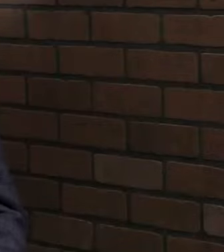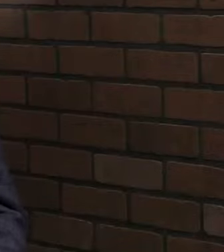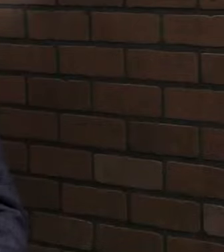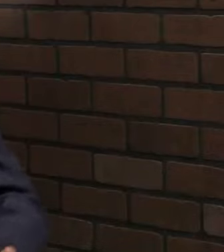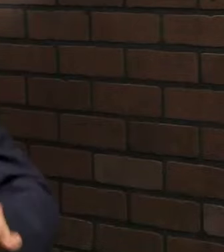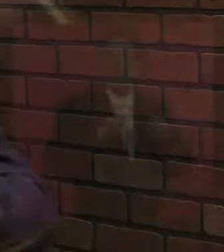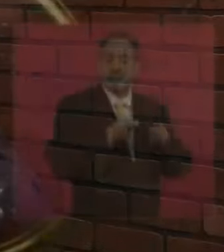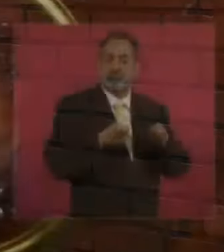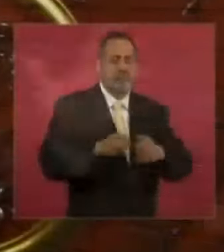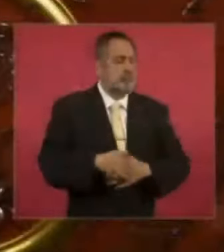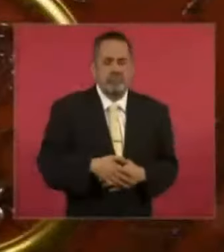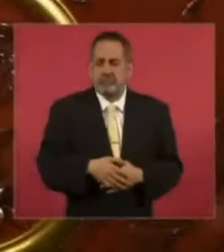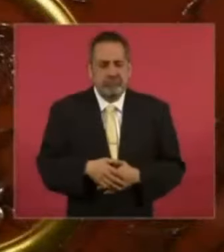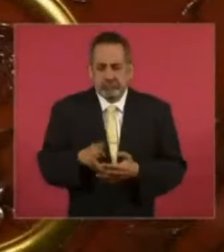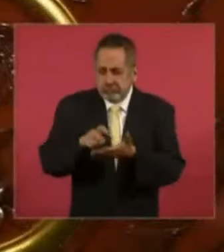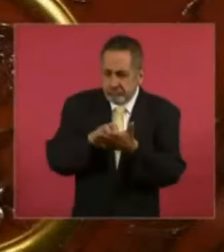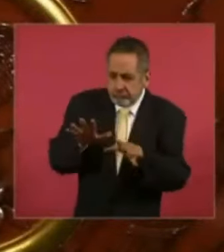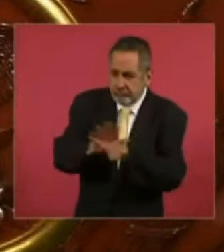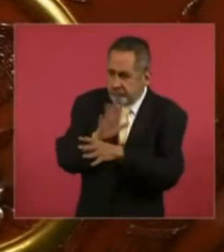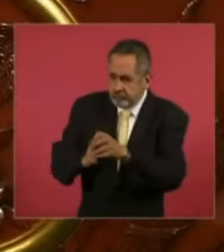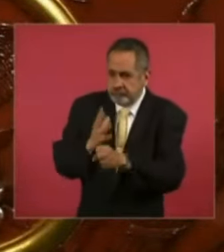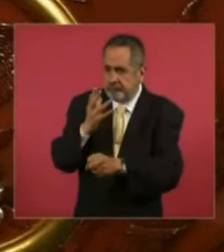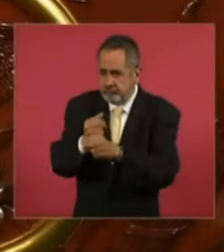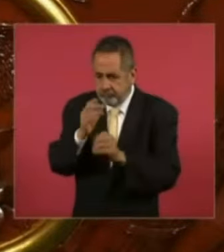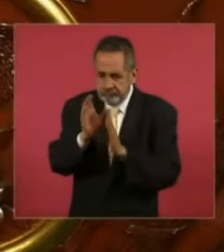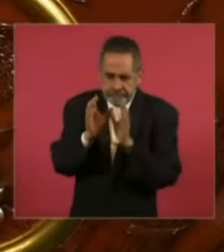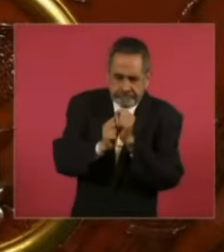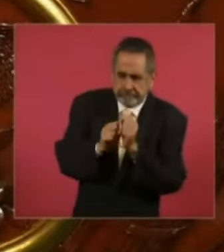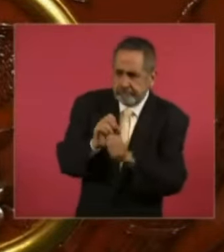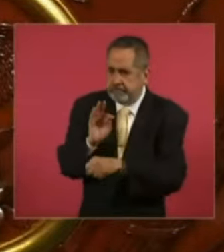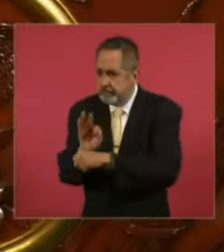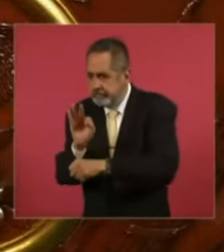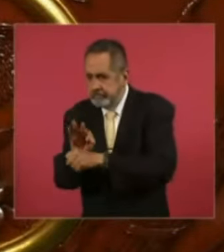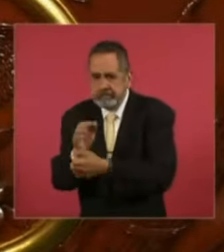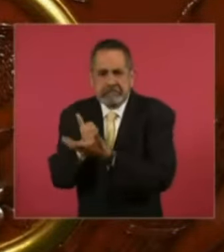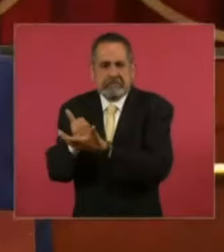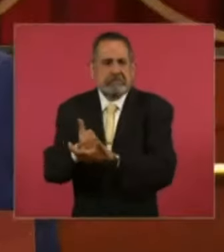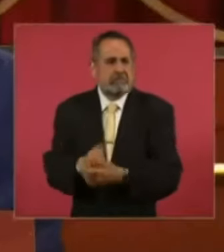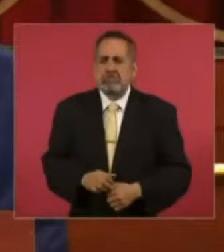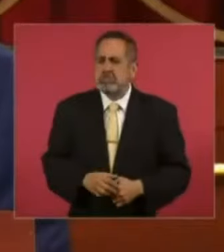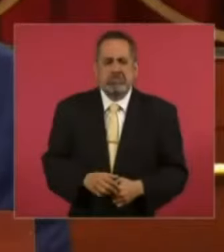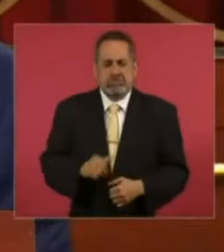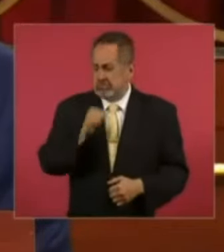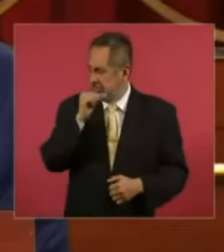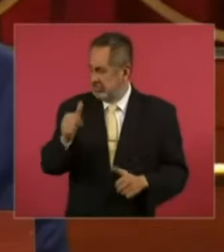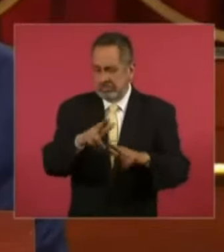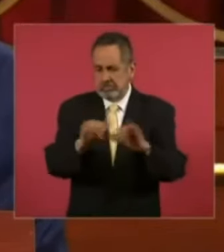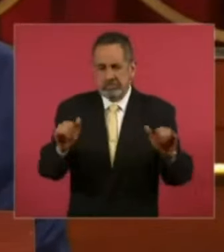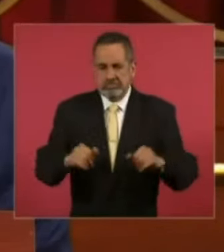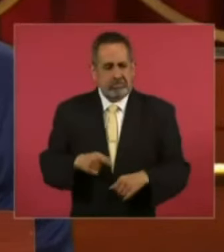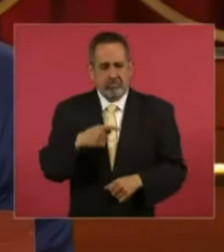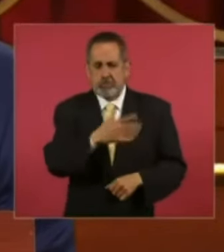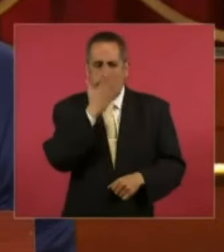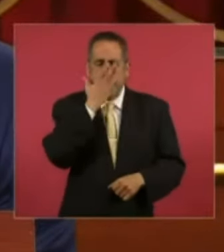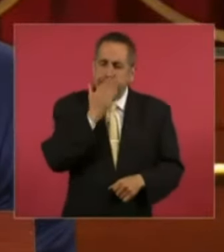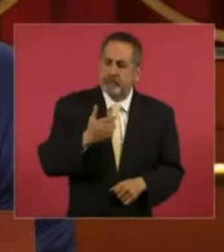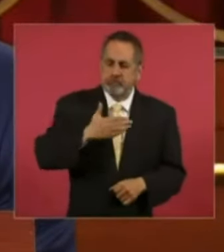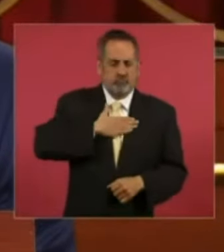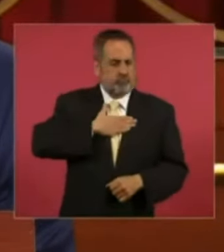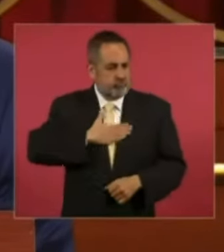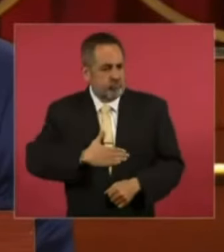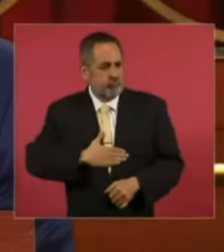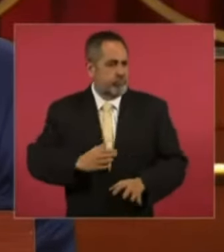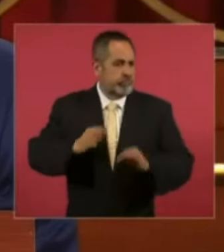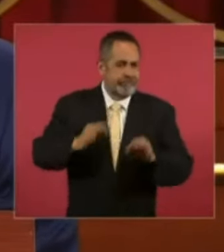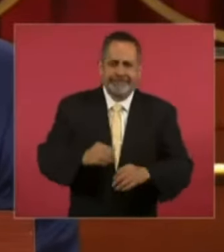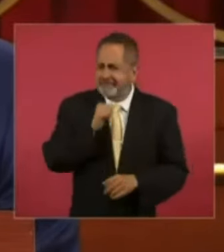de Estado que aplique a todos los órganos del Estado, es decir, incluyendo otros poderes y órganos autónomos